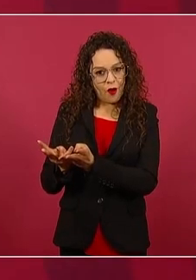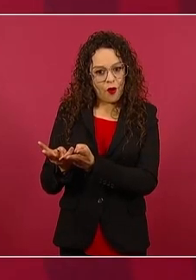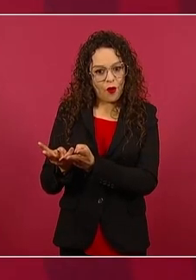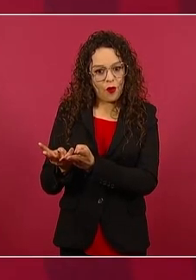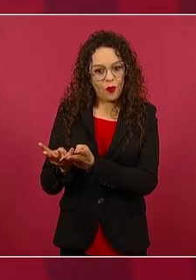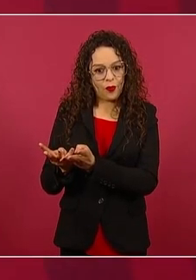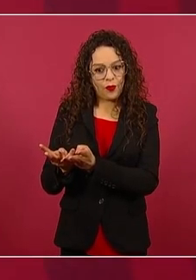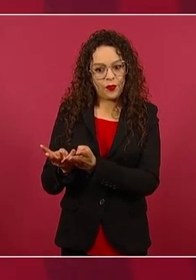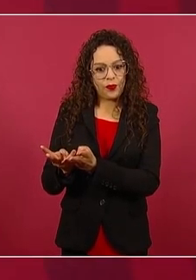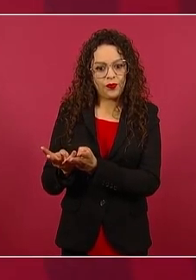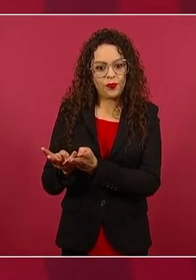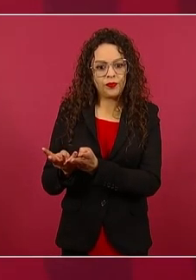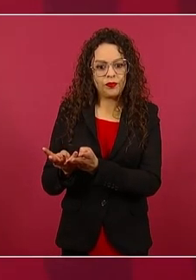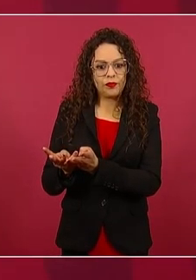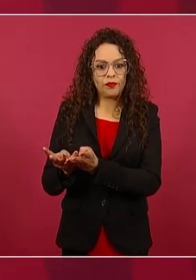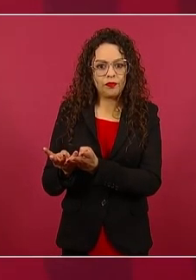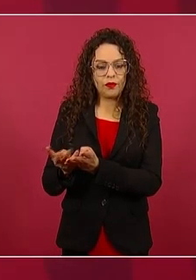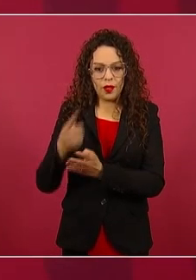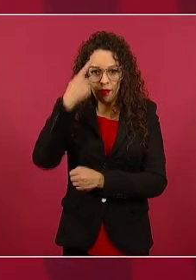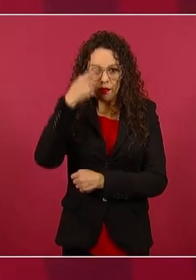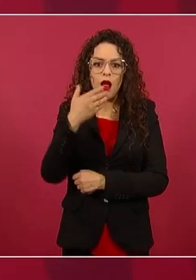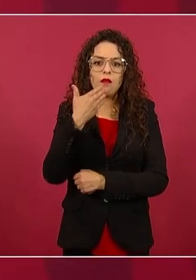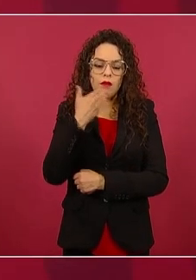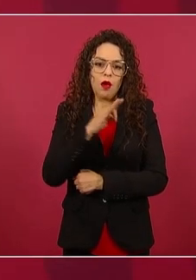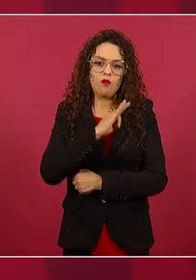buen censo,